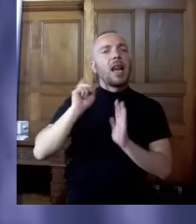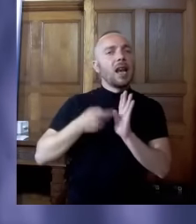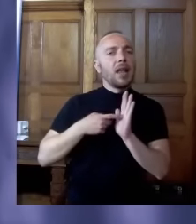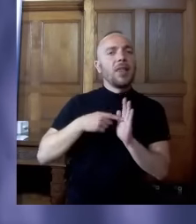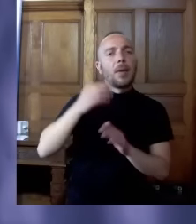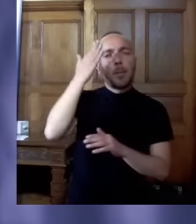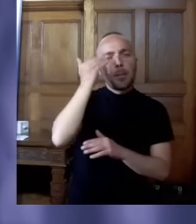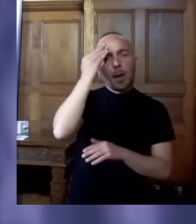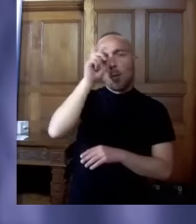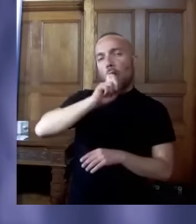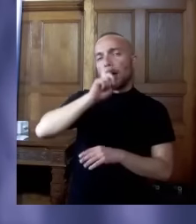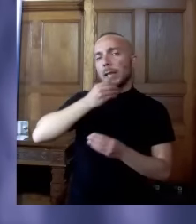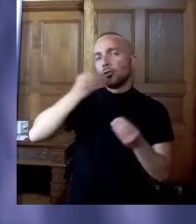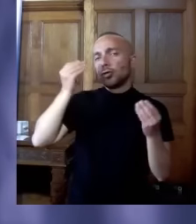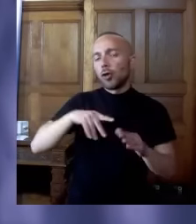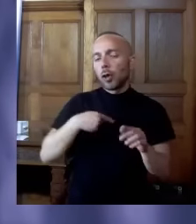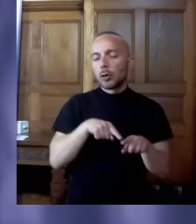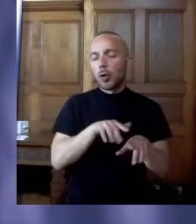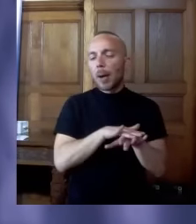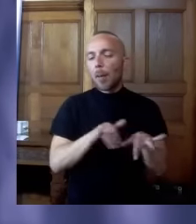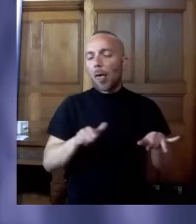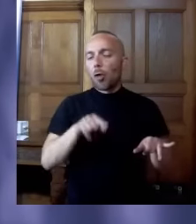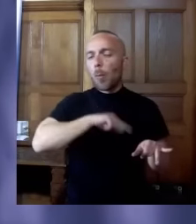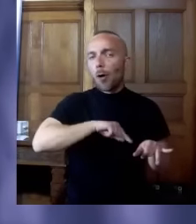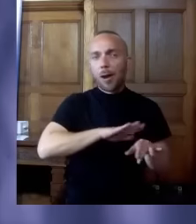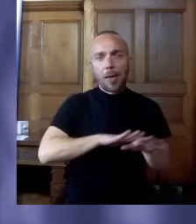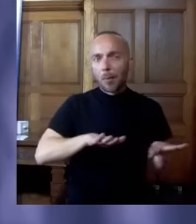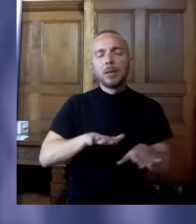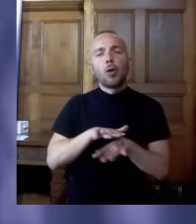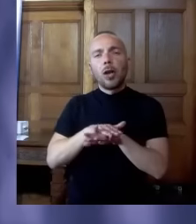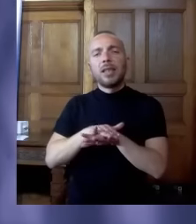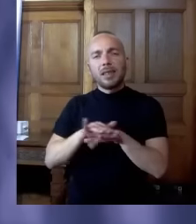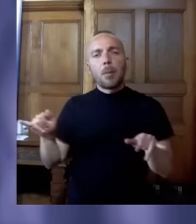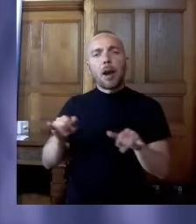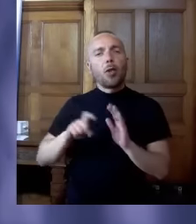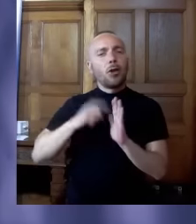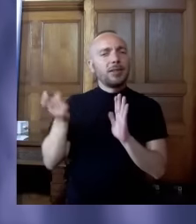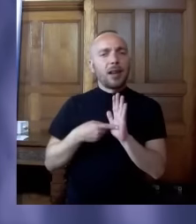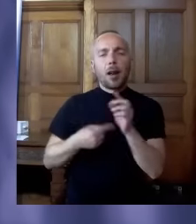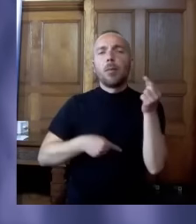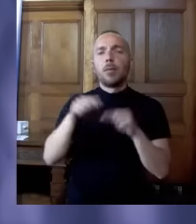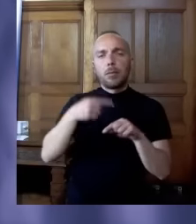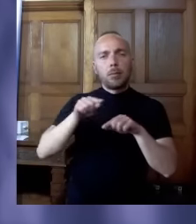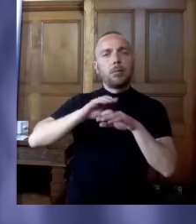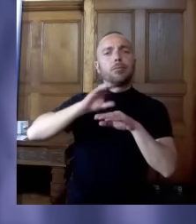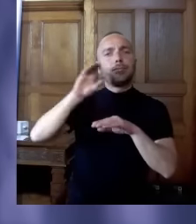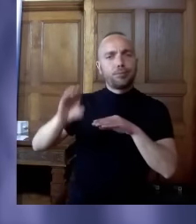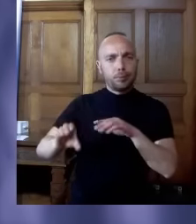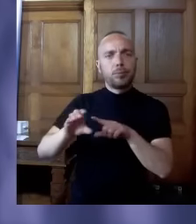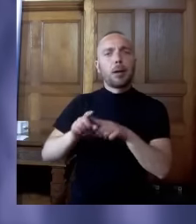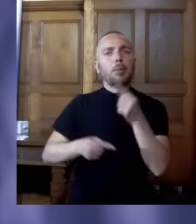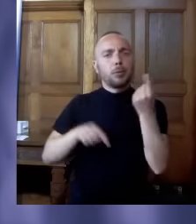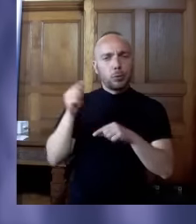haya un concepto de reparación moral sino también reparación integral dotando presupuest ariente y reparando el daño